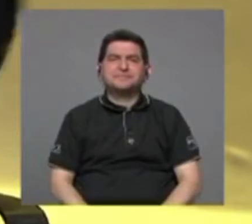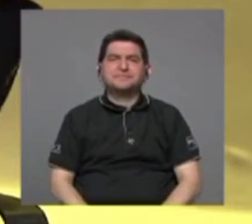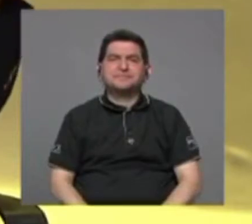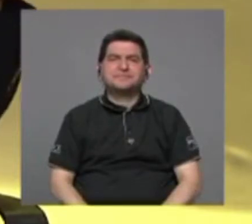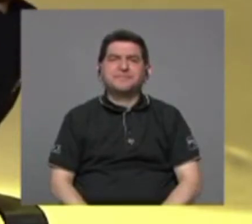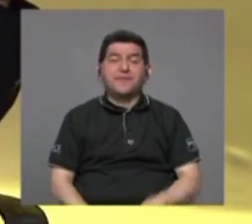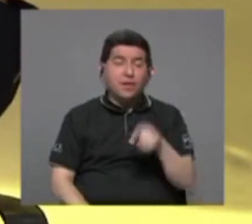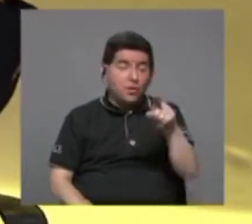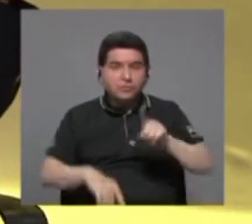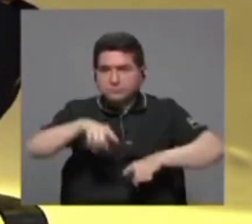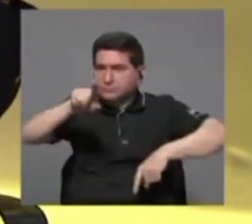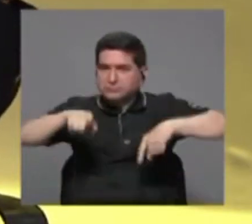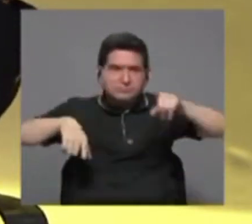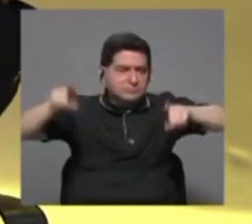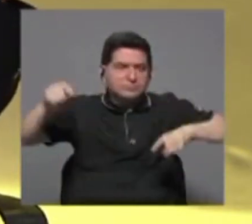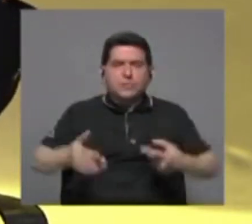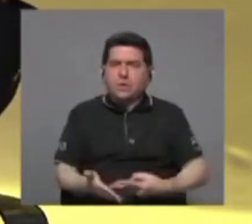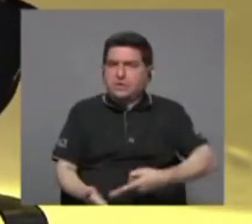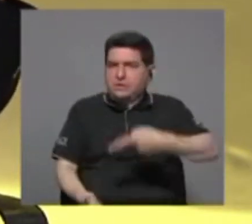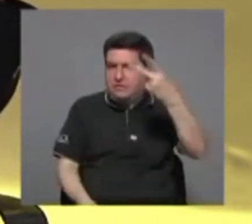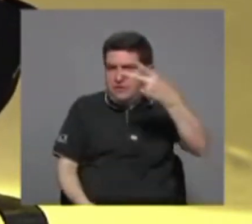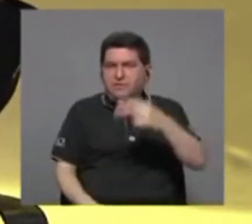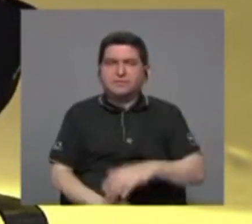dada esa diversidad y esa riqueza,